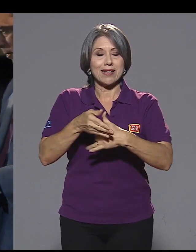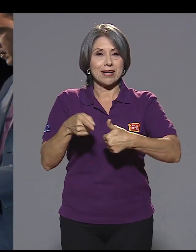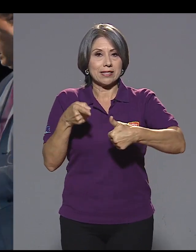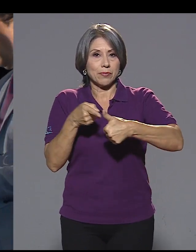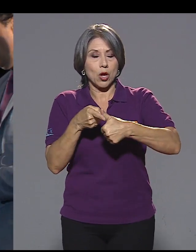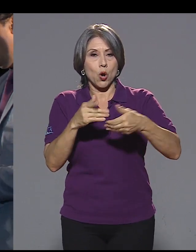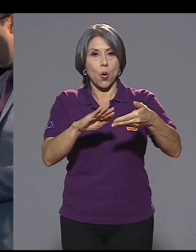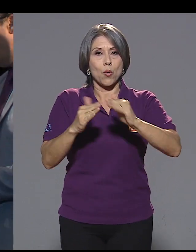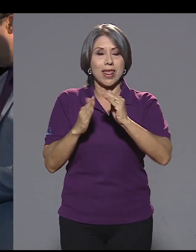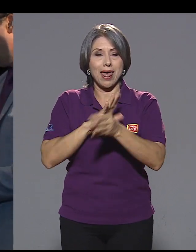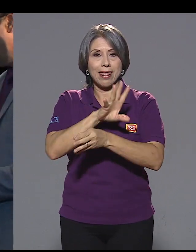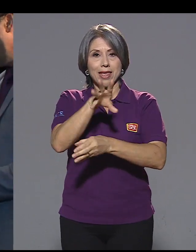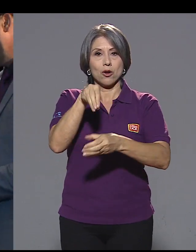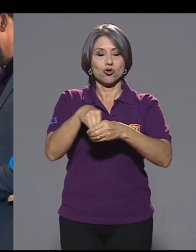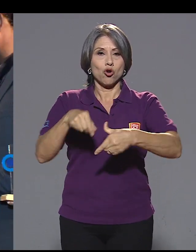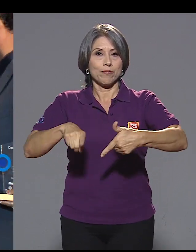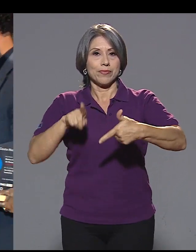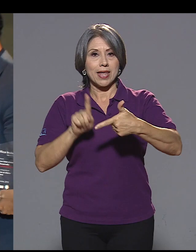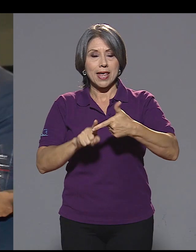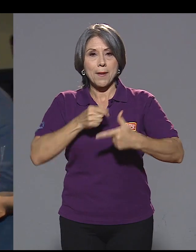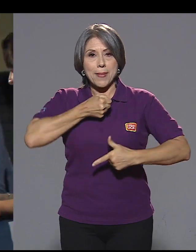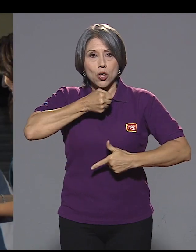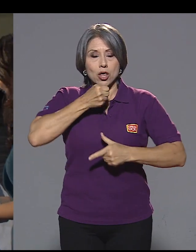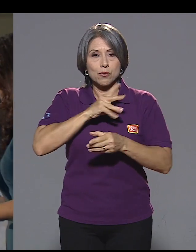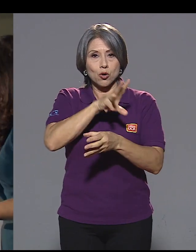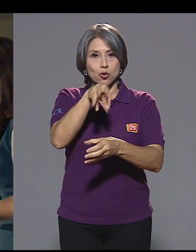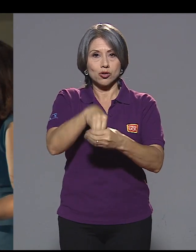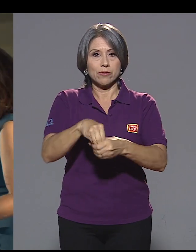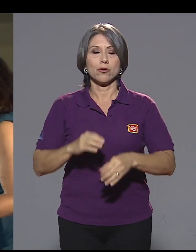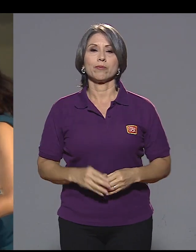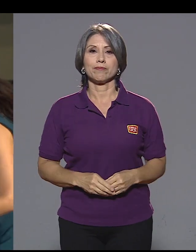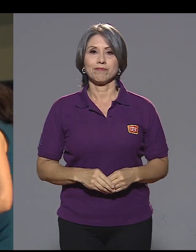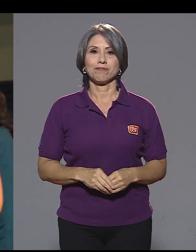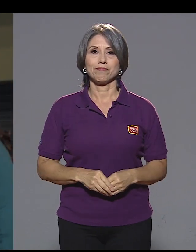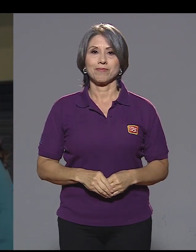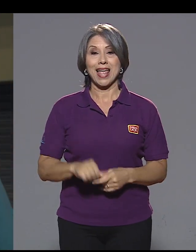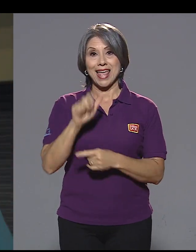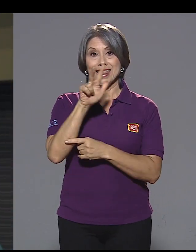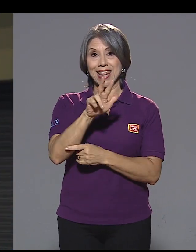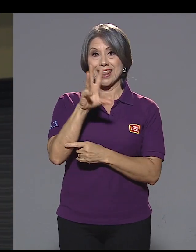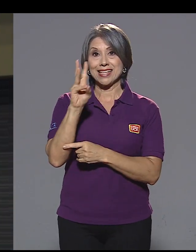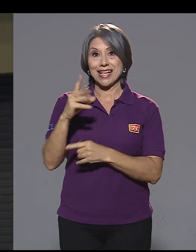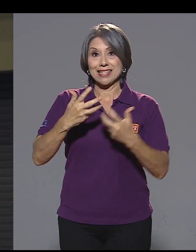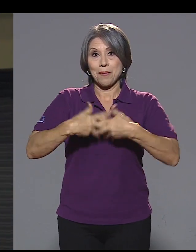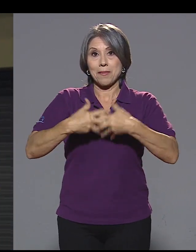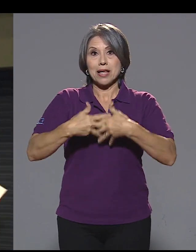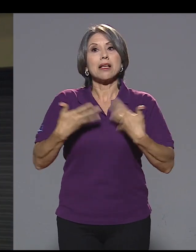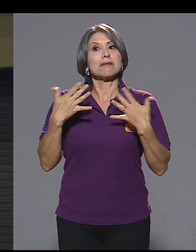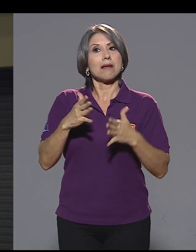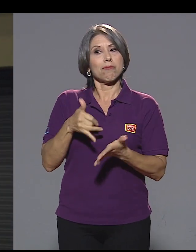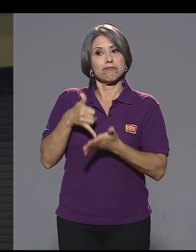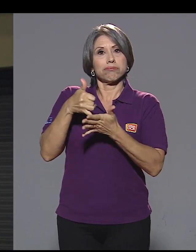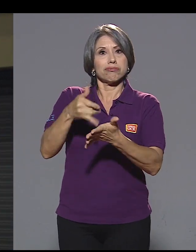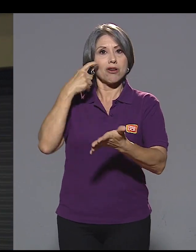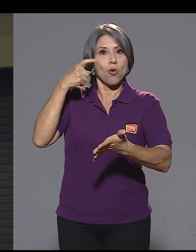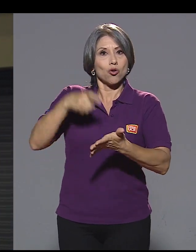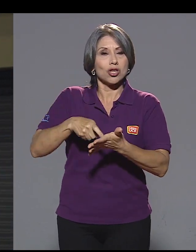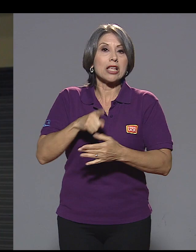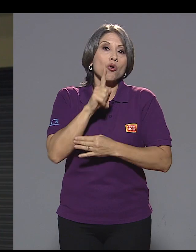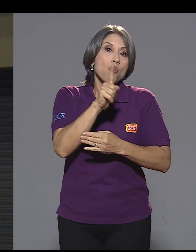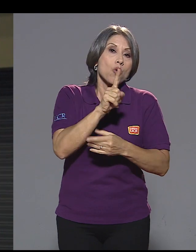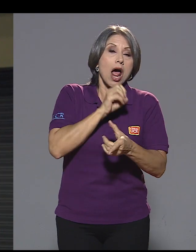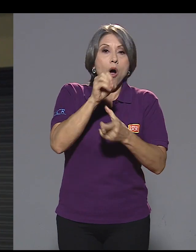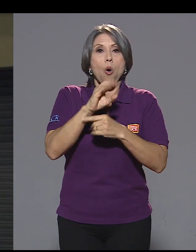accesibles, comunidad e inclusión y periodismo inclusivo. 36 empresas fueron reconocidas en una o